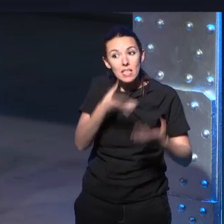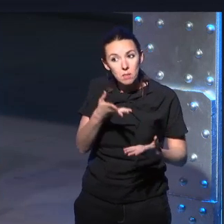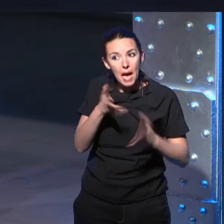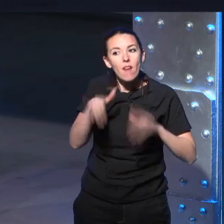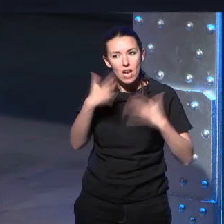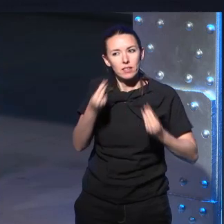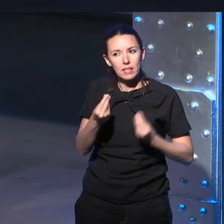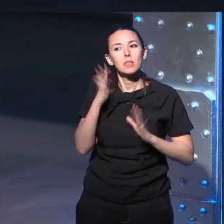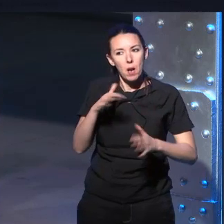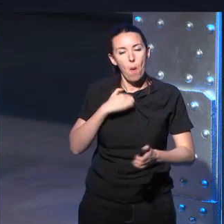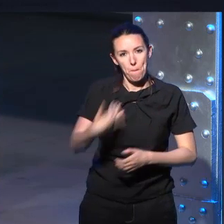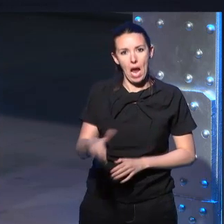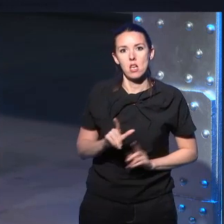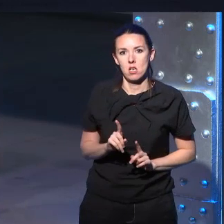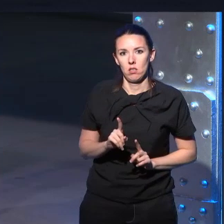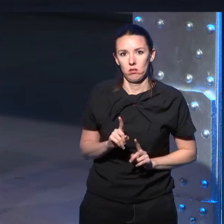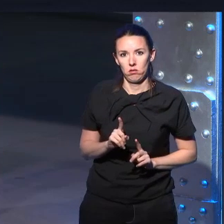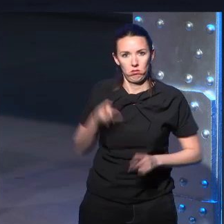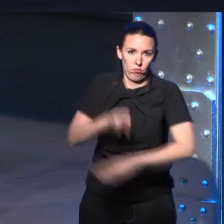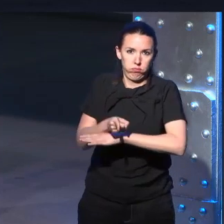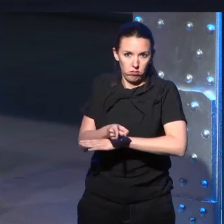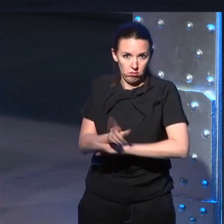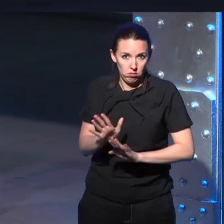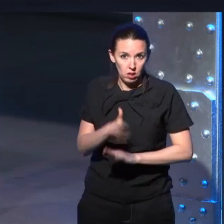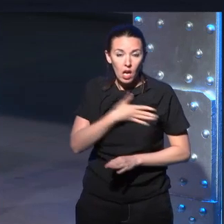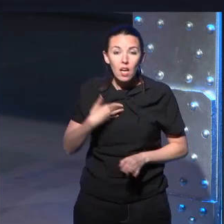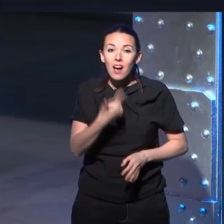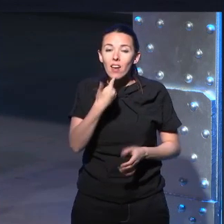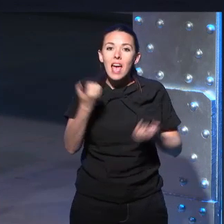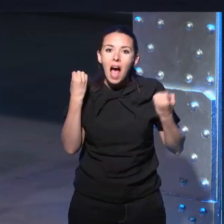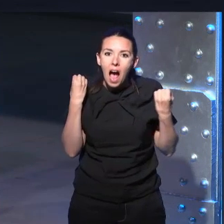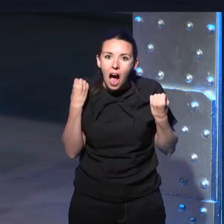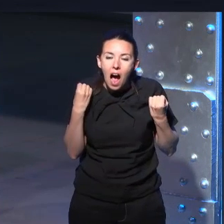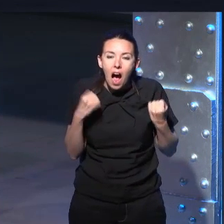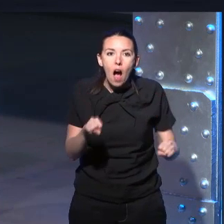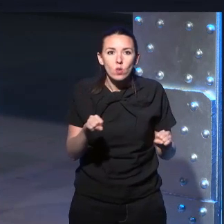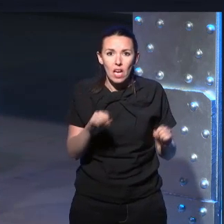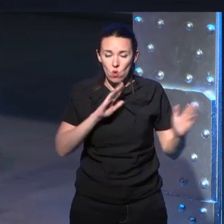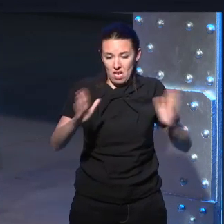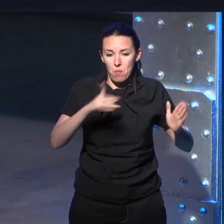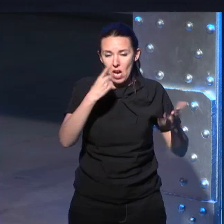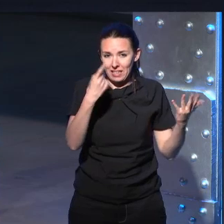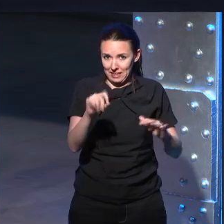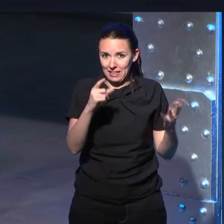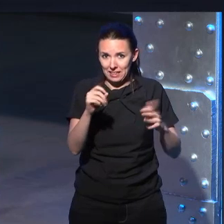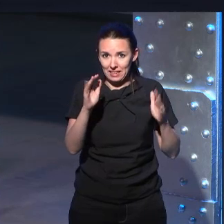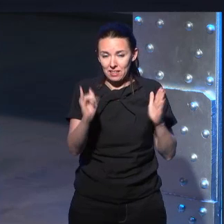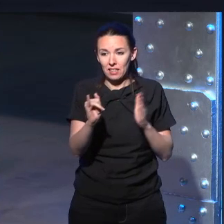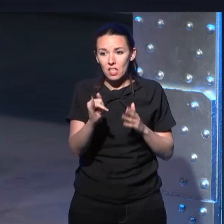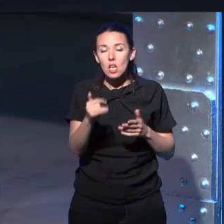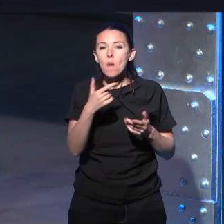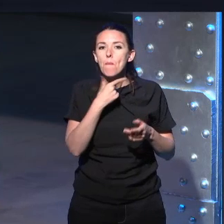por las malas. Y bueno, lo que quiero decir también es que, aunque se lleva a cabo en los 60, me gusta que los